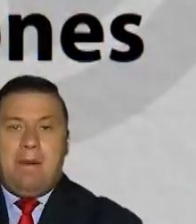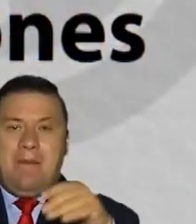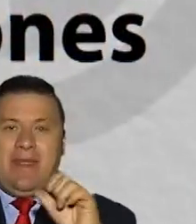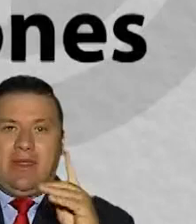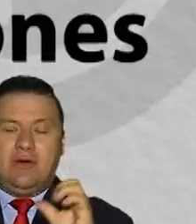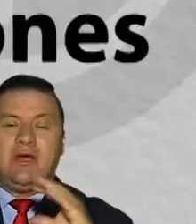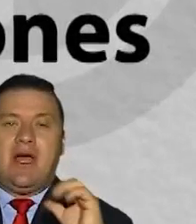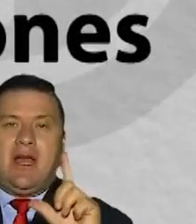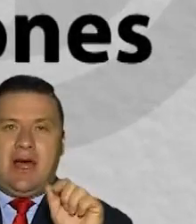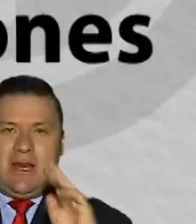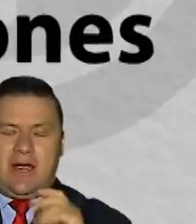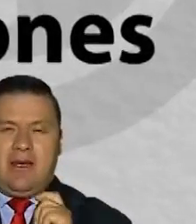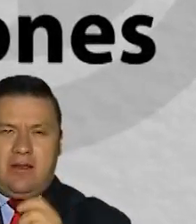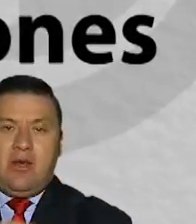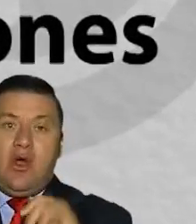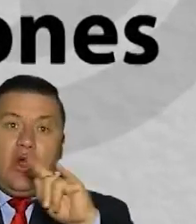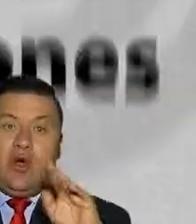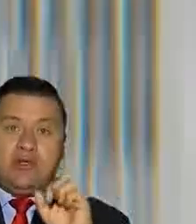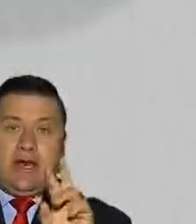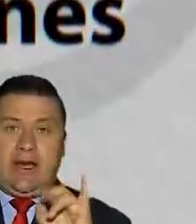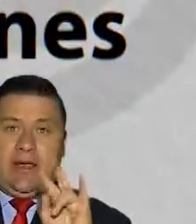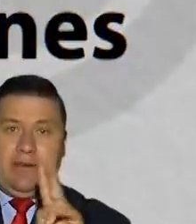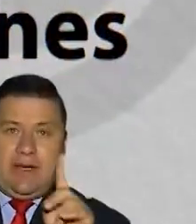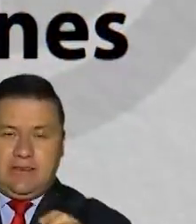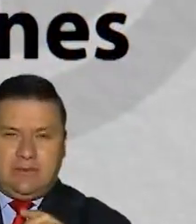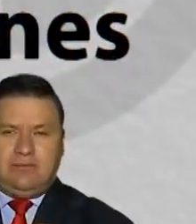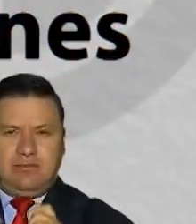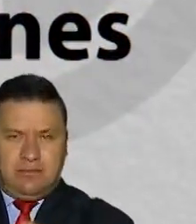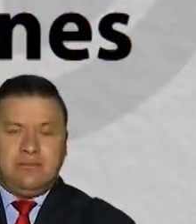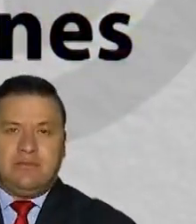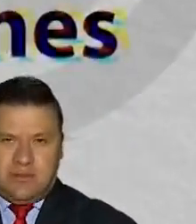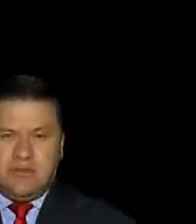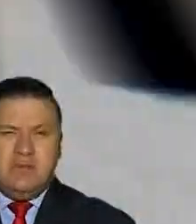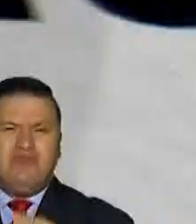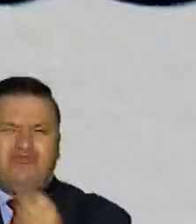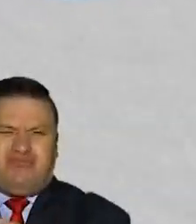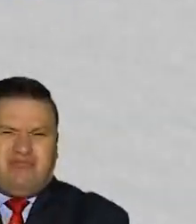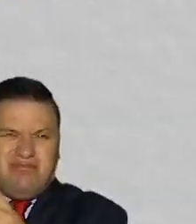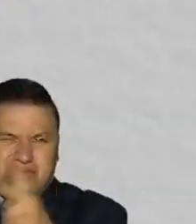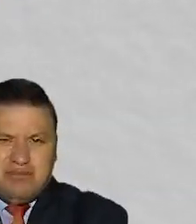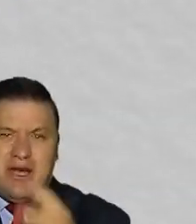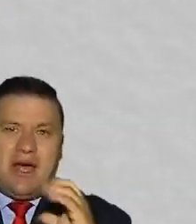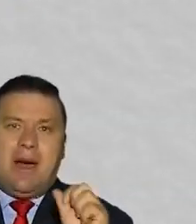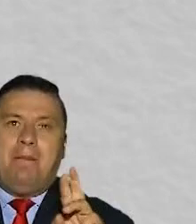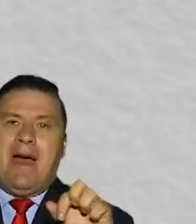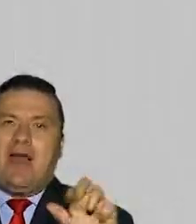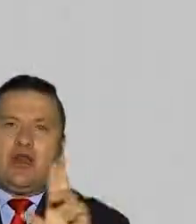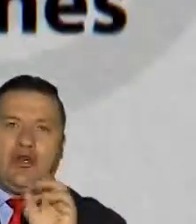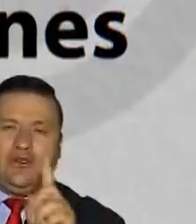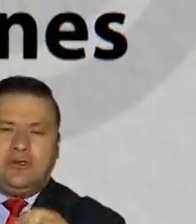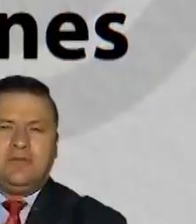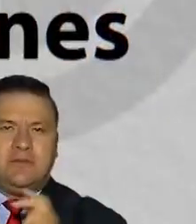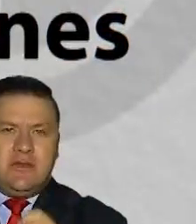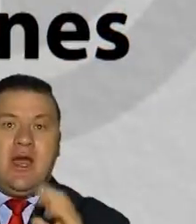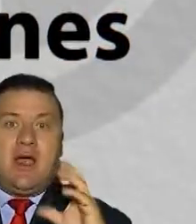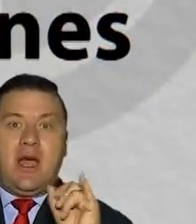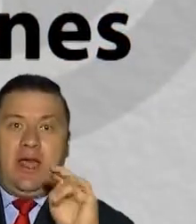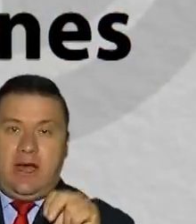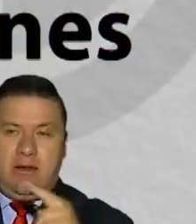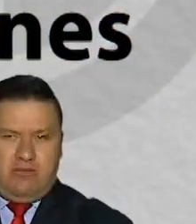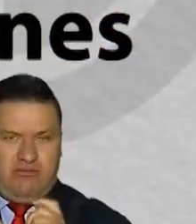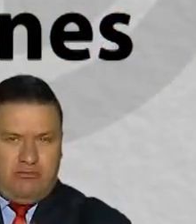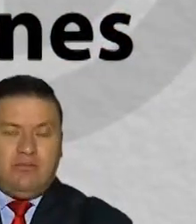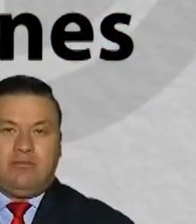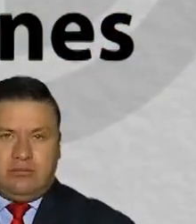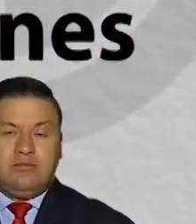Díaz Mendoza, alias Calarcá. José Ernesto Rivas. De los Caparros, Emiliano Alcides Osorio,